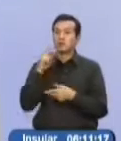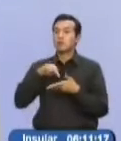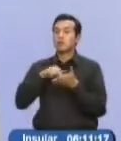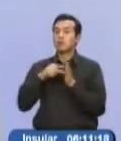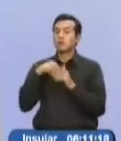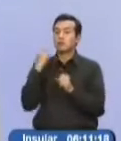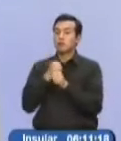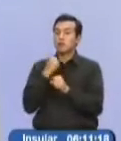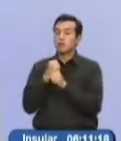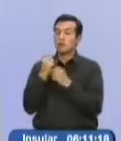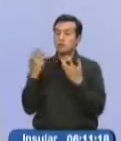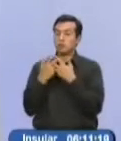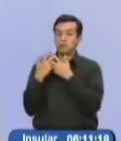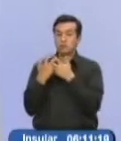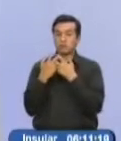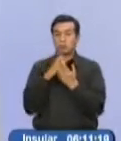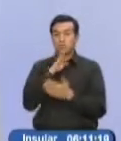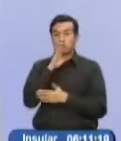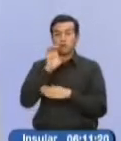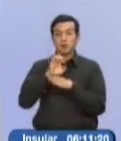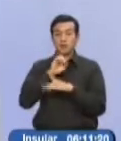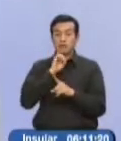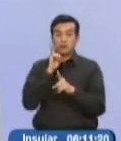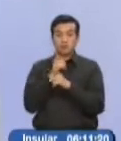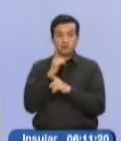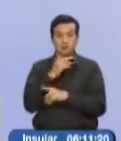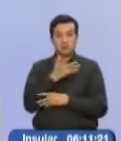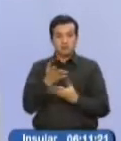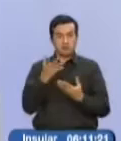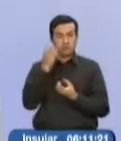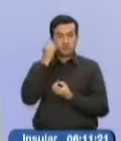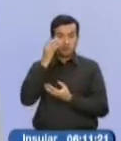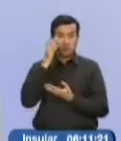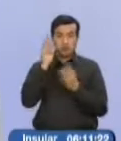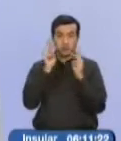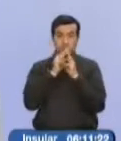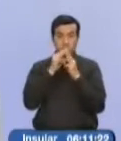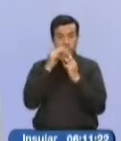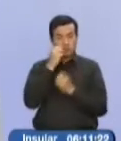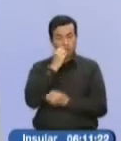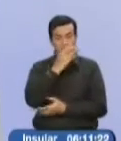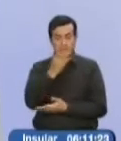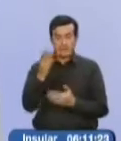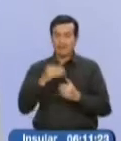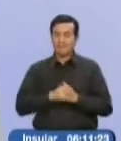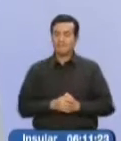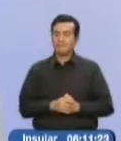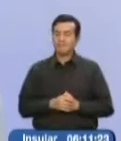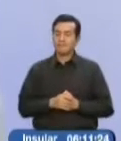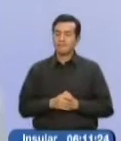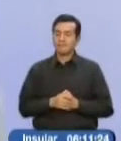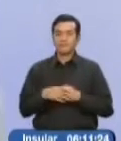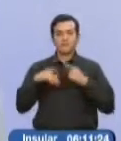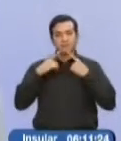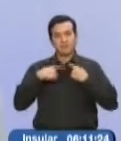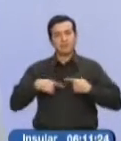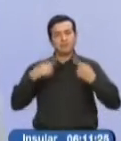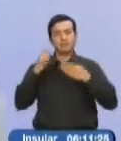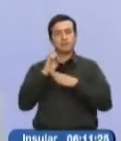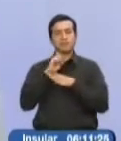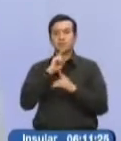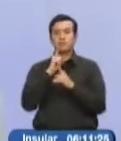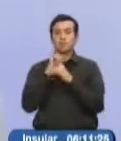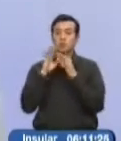conjunto. Hay un principio que lo manejamos aquí en el Ecuador, y eso sería mi mensaje a esta cumbre, ¿no? En el sentido de que hablamos en el Ecuador de